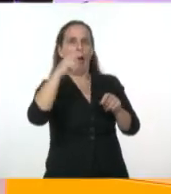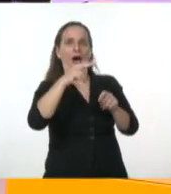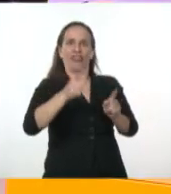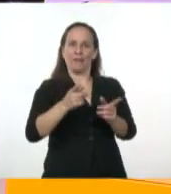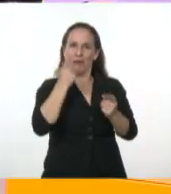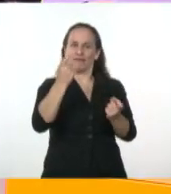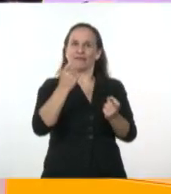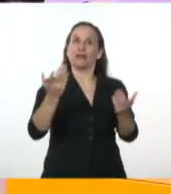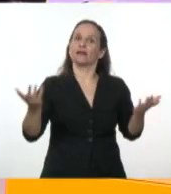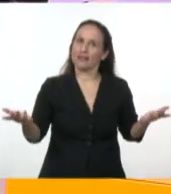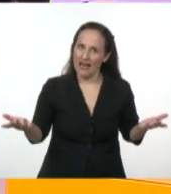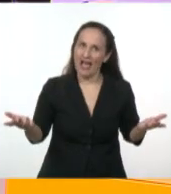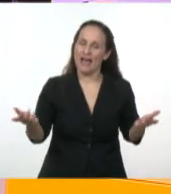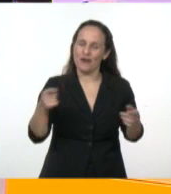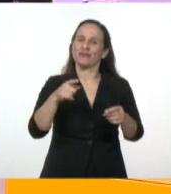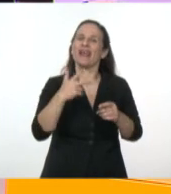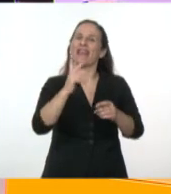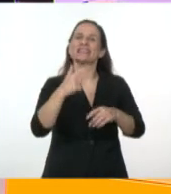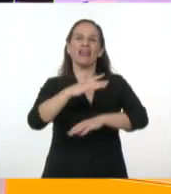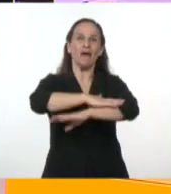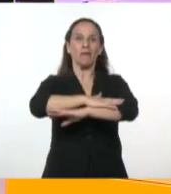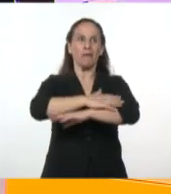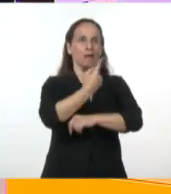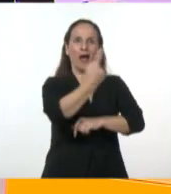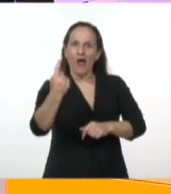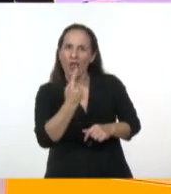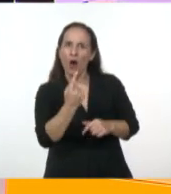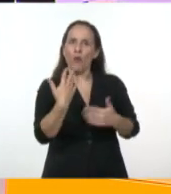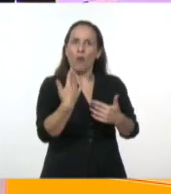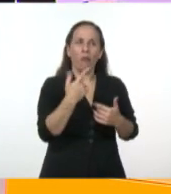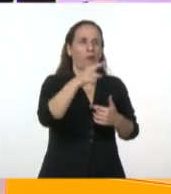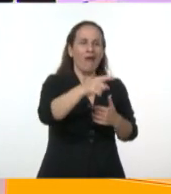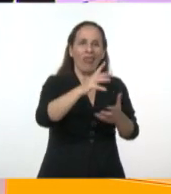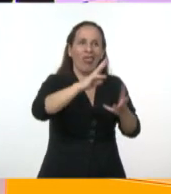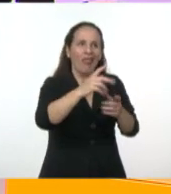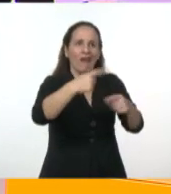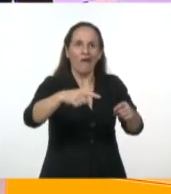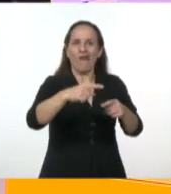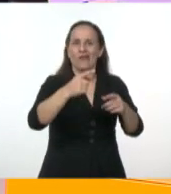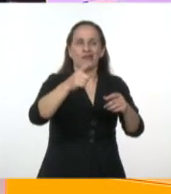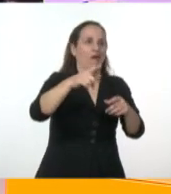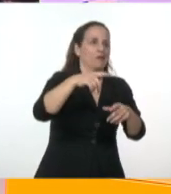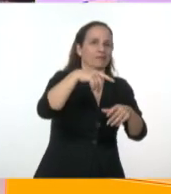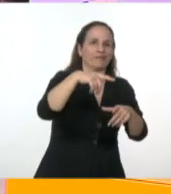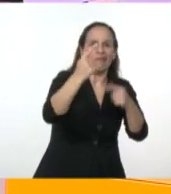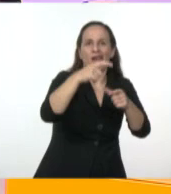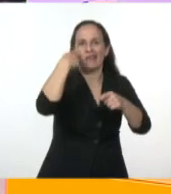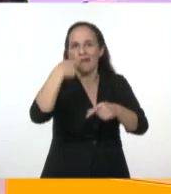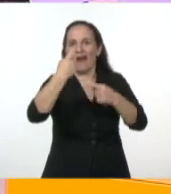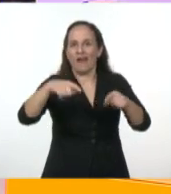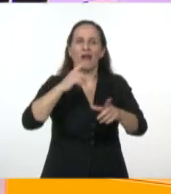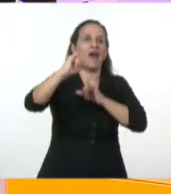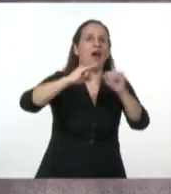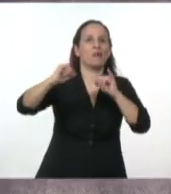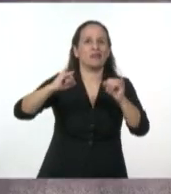tener en cuenta que nuestros actos pueden afectar mucho a la naturaleza, por eso debemos informar a nuestros familiares, vecinos y así cuidar todos a nuestro